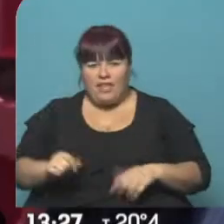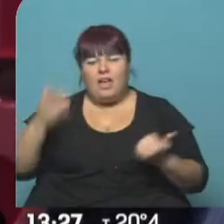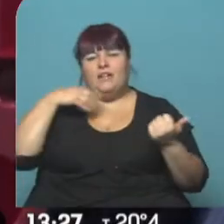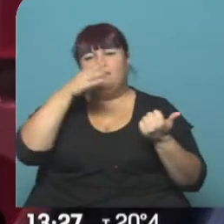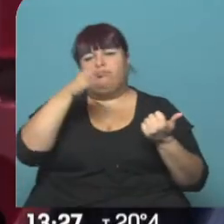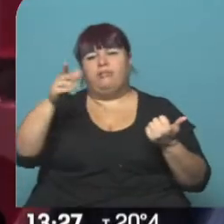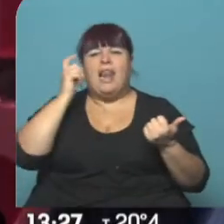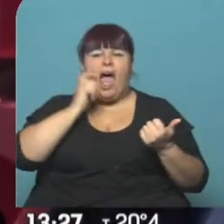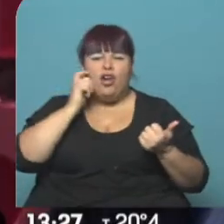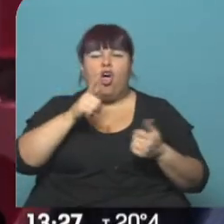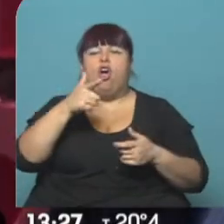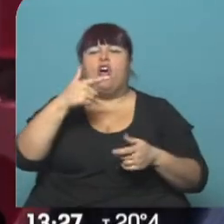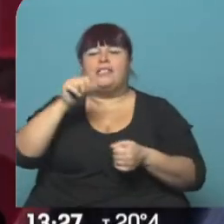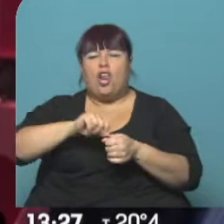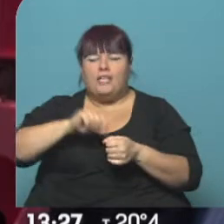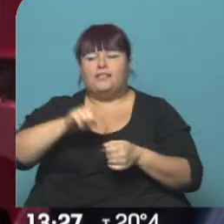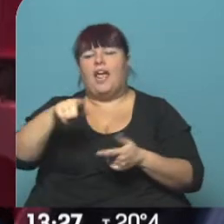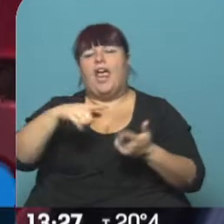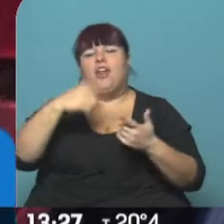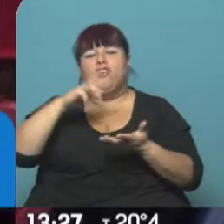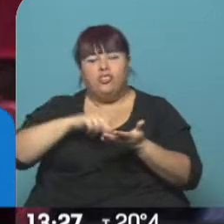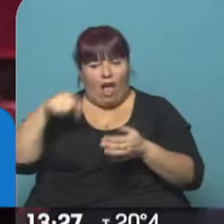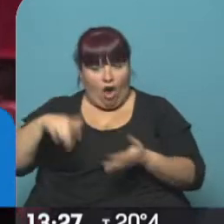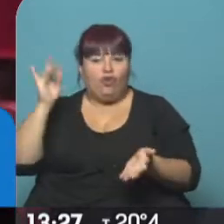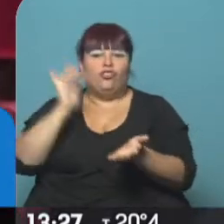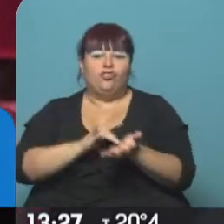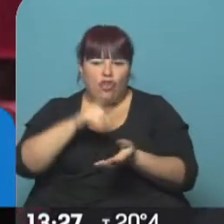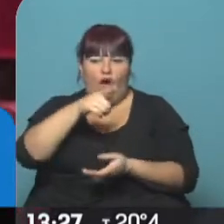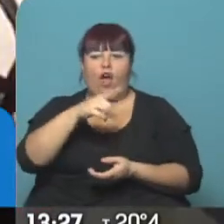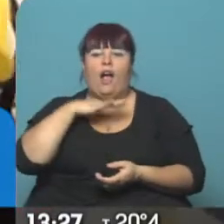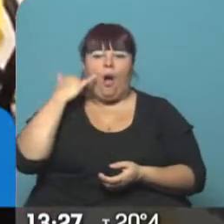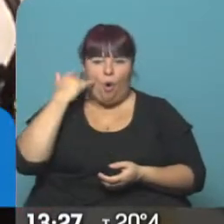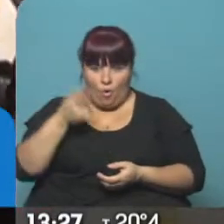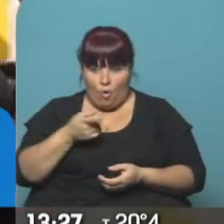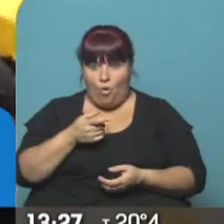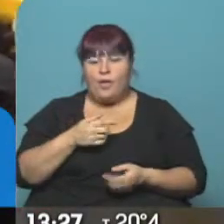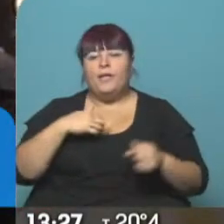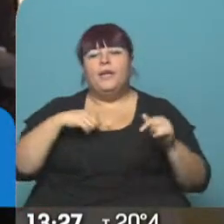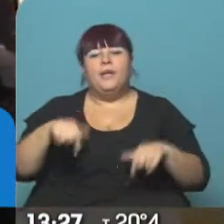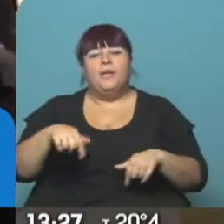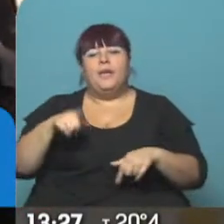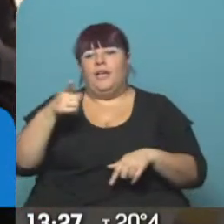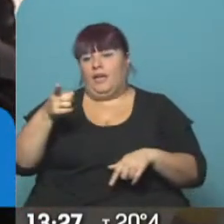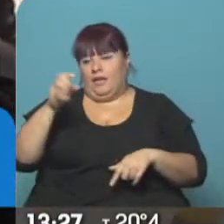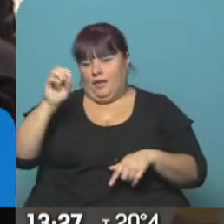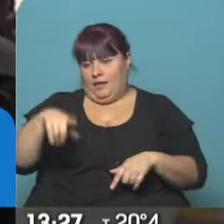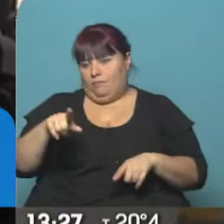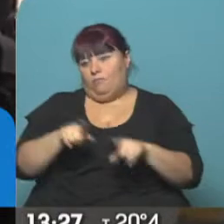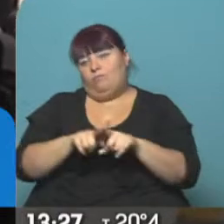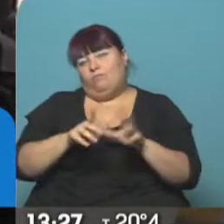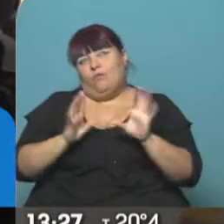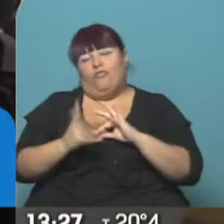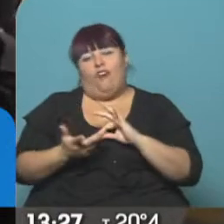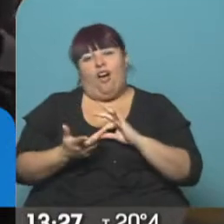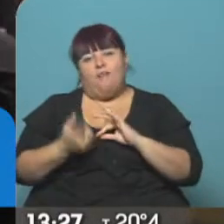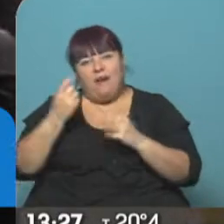ciudades como la rioja santiago del estero salta hoy llego hasta jujuy y estamos con uno de sus digamos podríamos